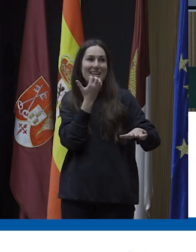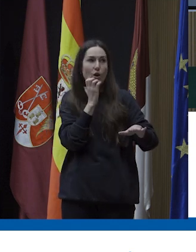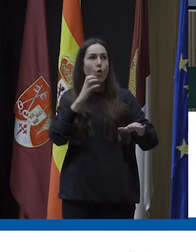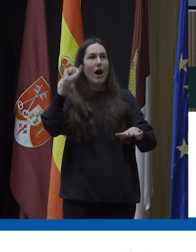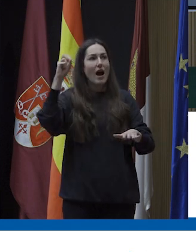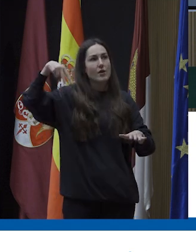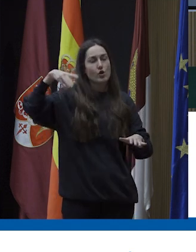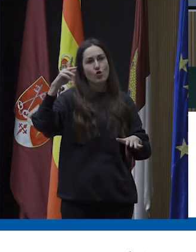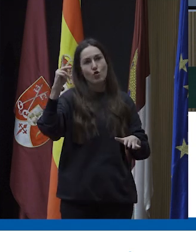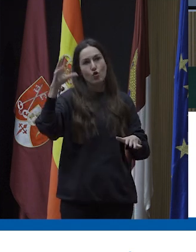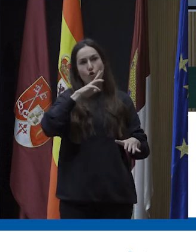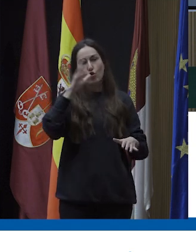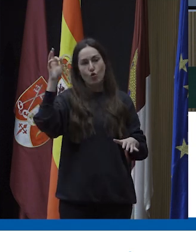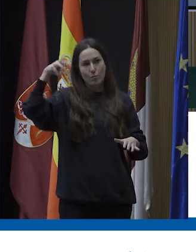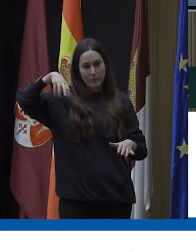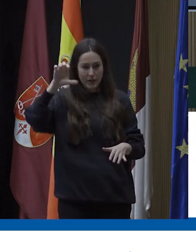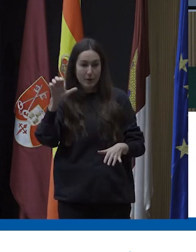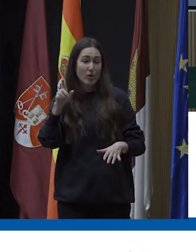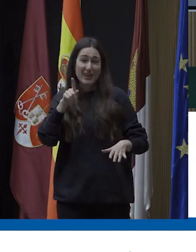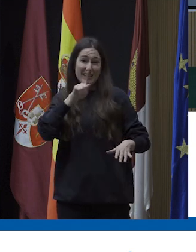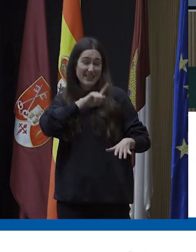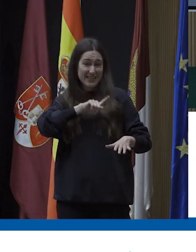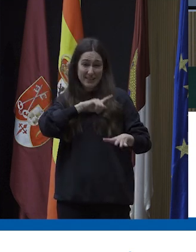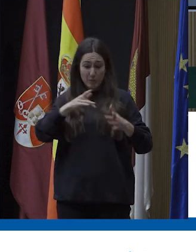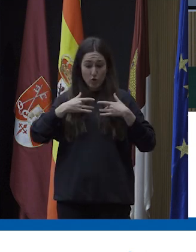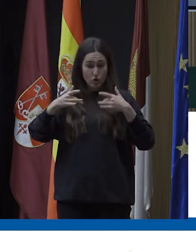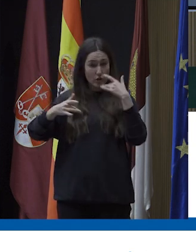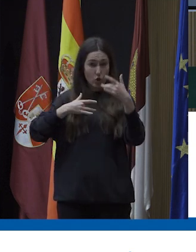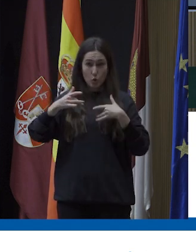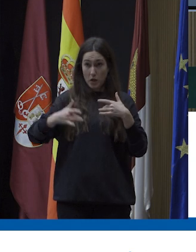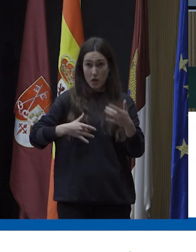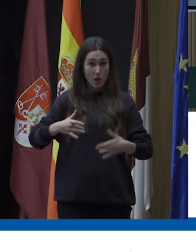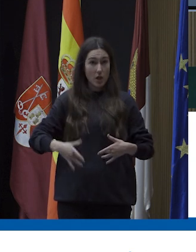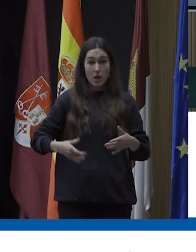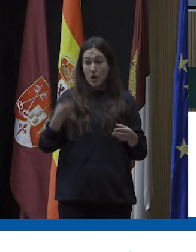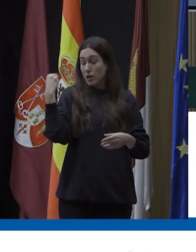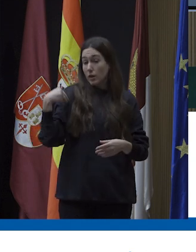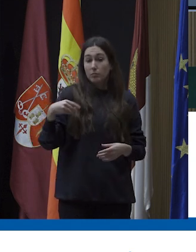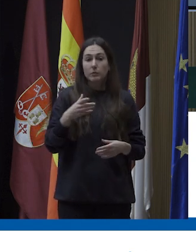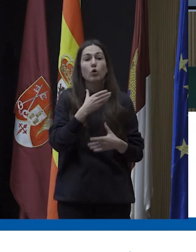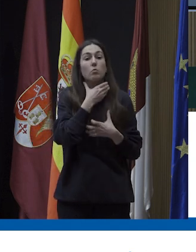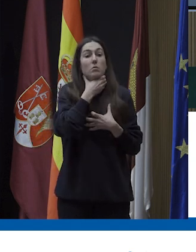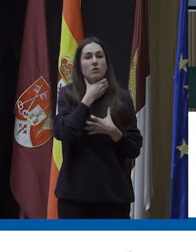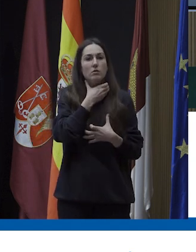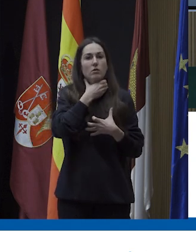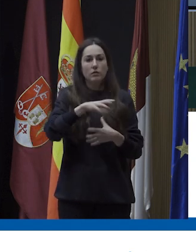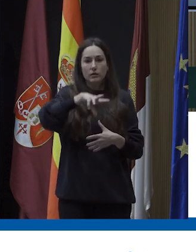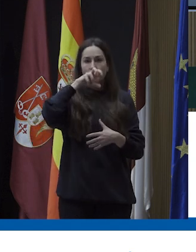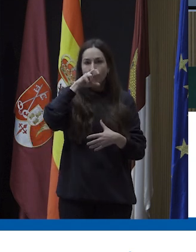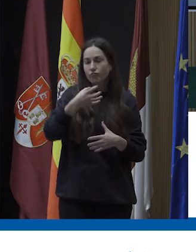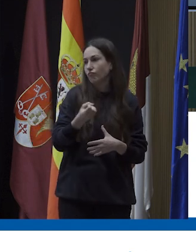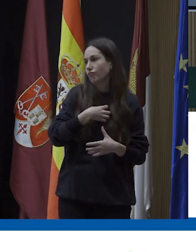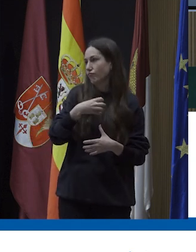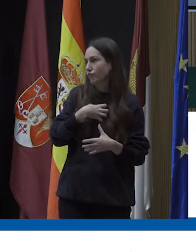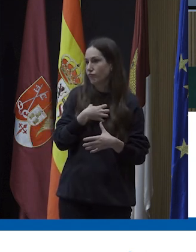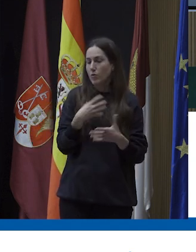las amigdalitis, es por la misma sensación de ahogo, de que no puedes respirar. Y en realidad es un síntoma. Aquí hemos estado hablando